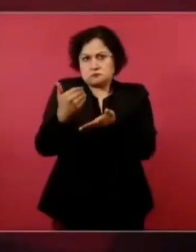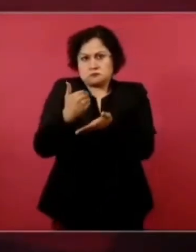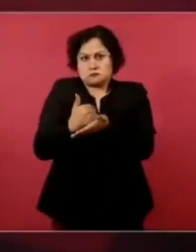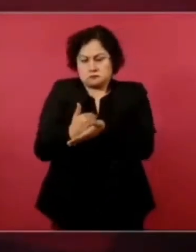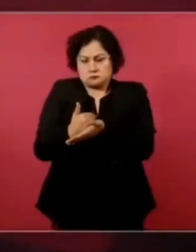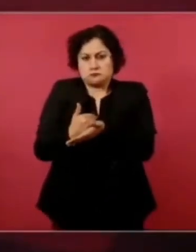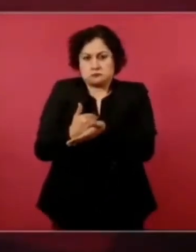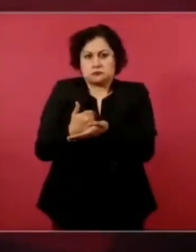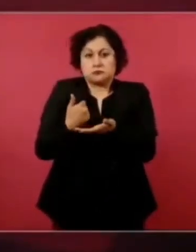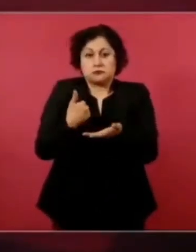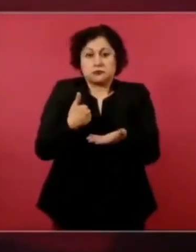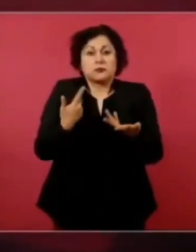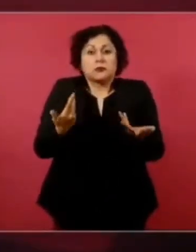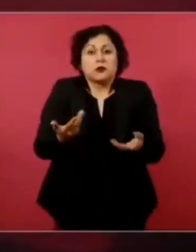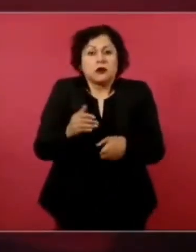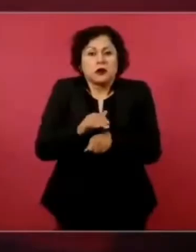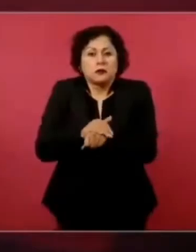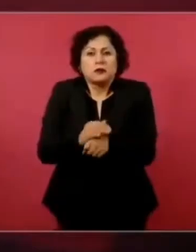cuántos amigos tengo?